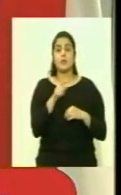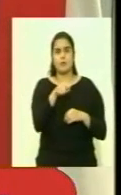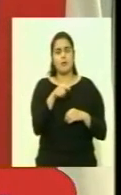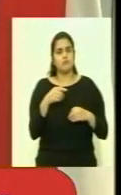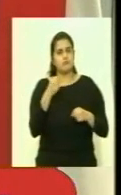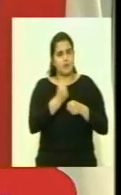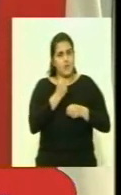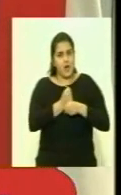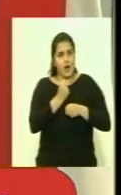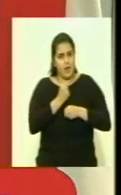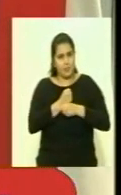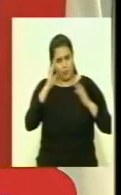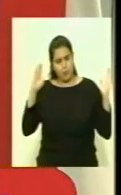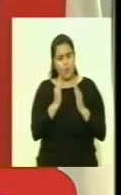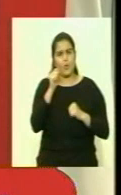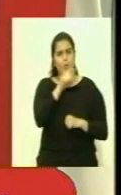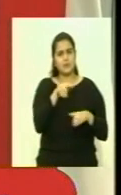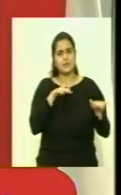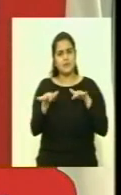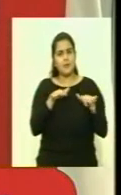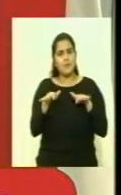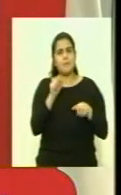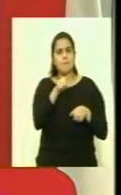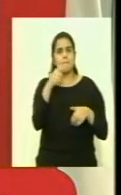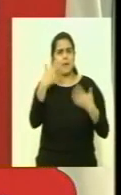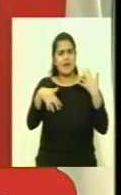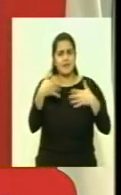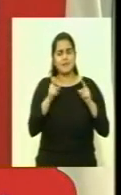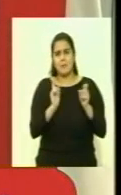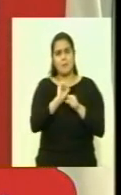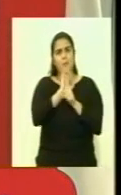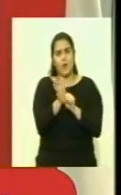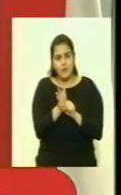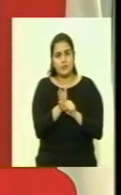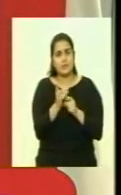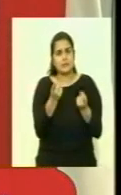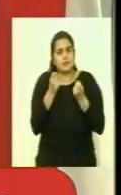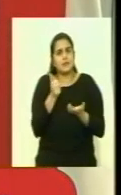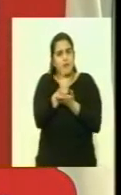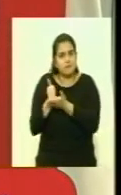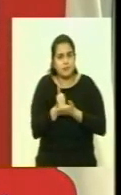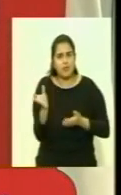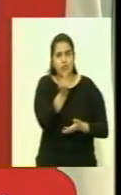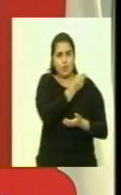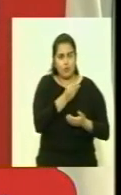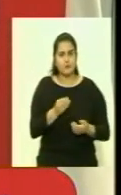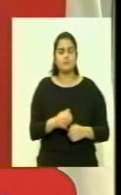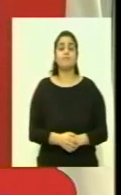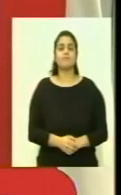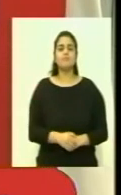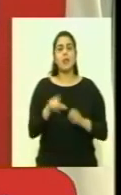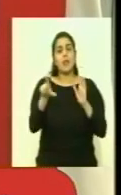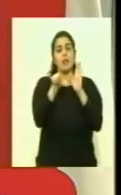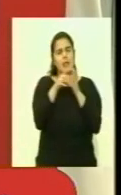altura de las circunstancias que una emergencia como la pandemia requería en ese momento. Esta ley que